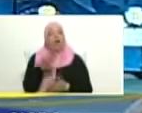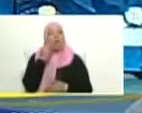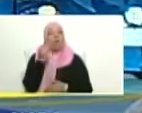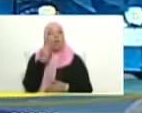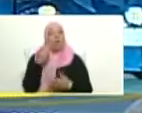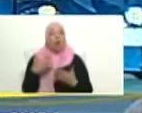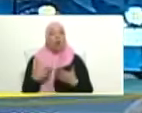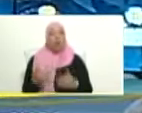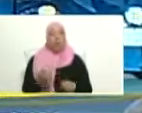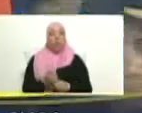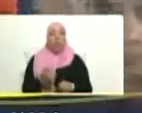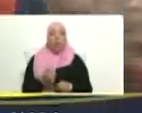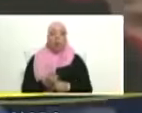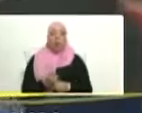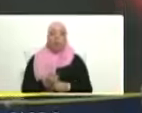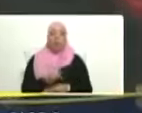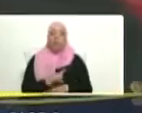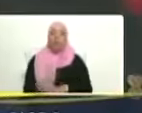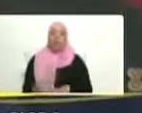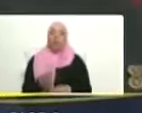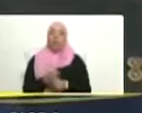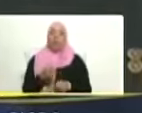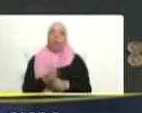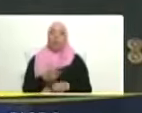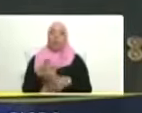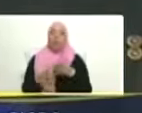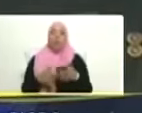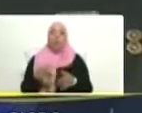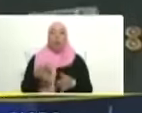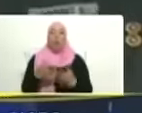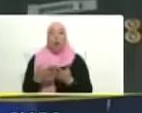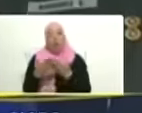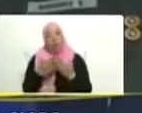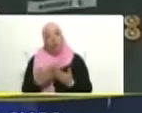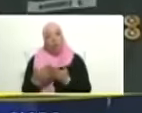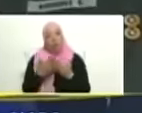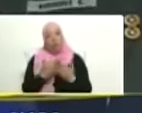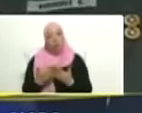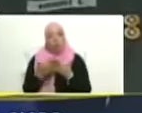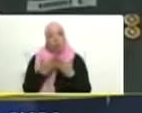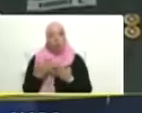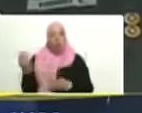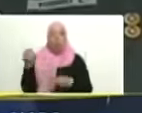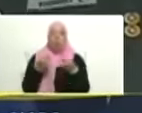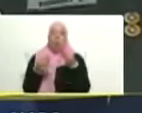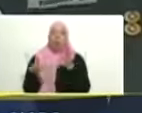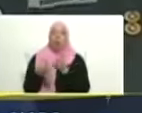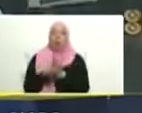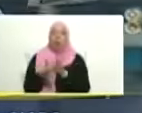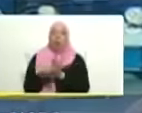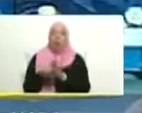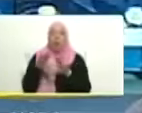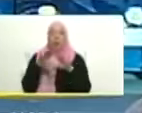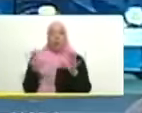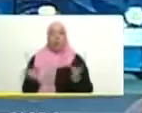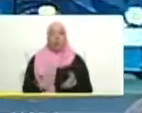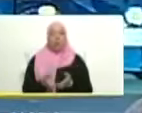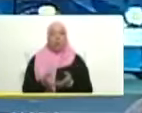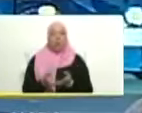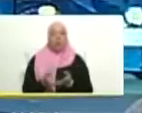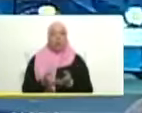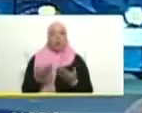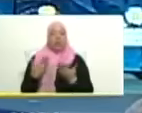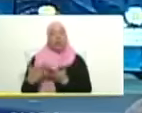de la Seguridad debe ofrecer, debe tener ofertas de estudio al máximo nivel del mundo para